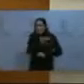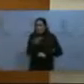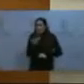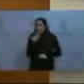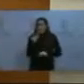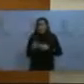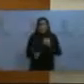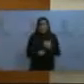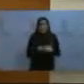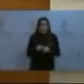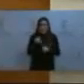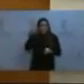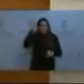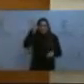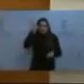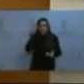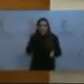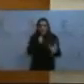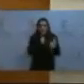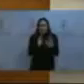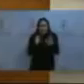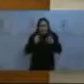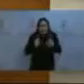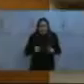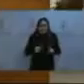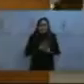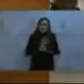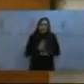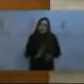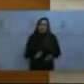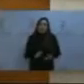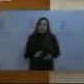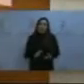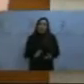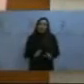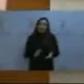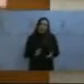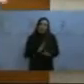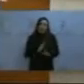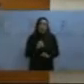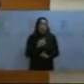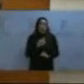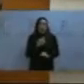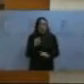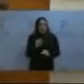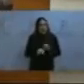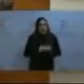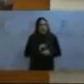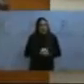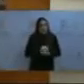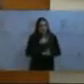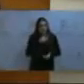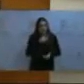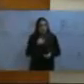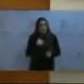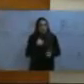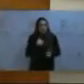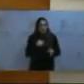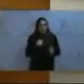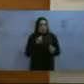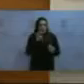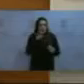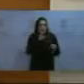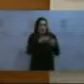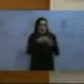forma desordenada y alocada no priva del cumplimiento de esa deuda. Naturalmente, a mí me alarma oír a algunos